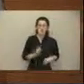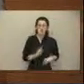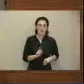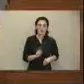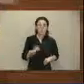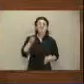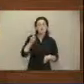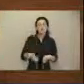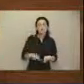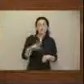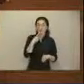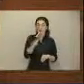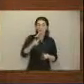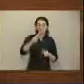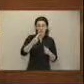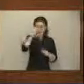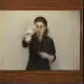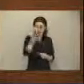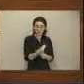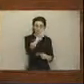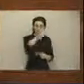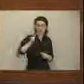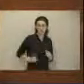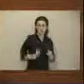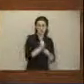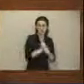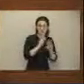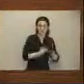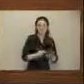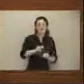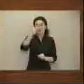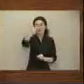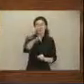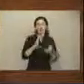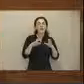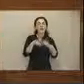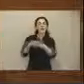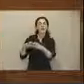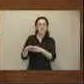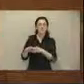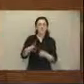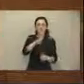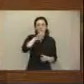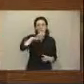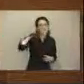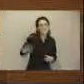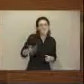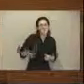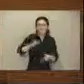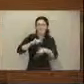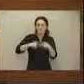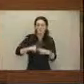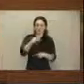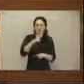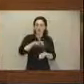es respeto para la tarea de los profesionales, respeto para unos equipamientos absolutamente valorados por los familiares y